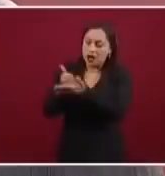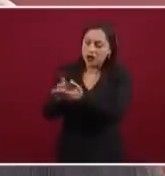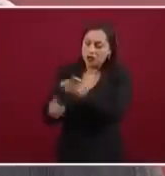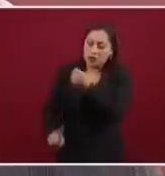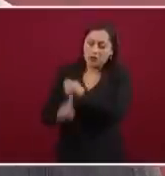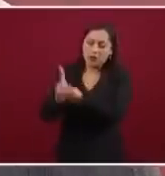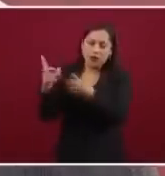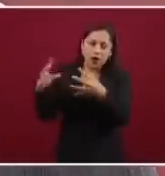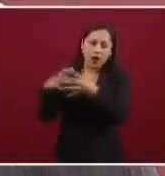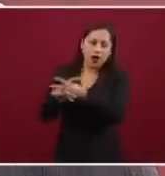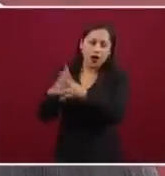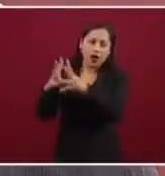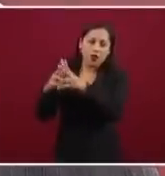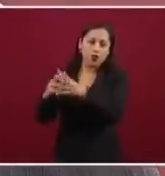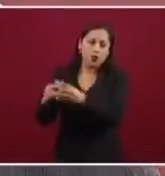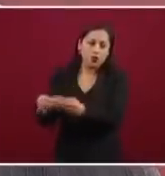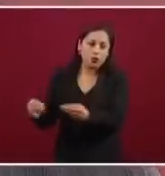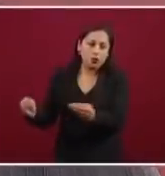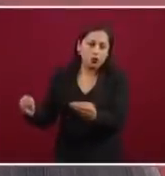podría,